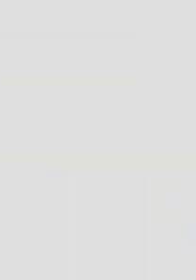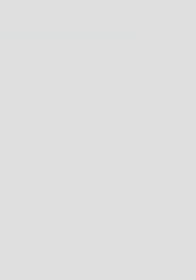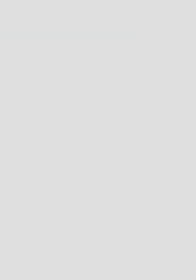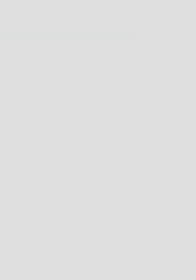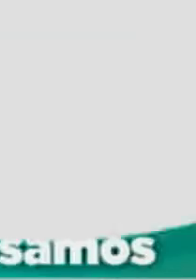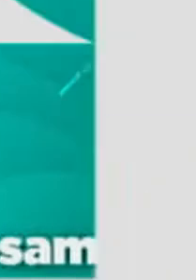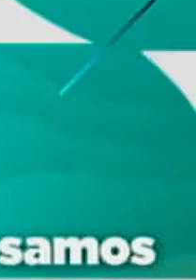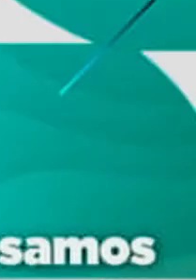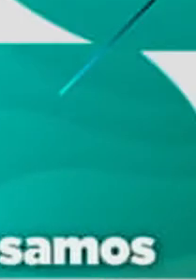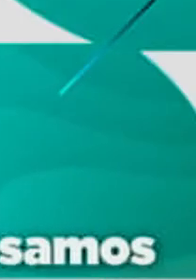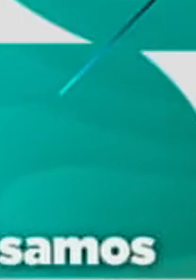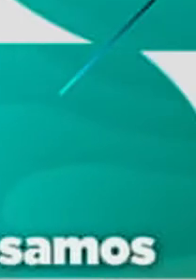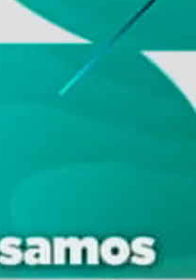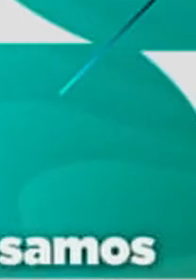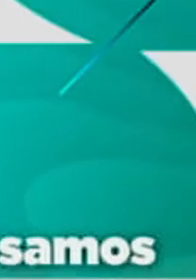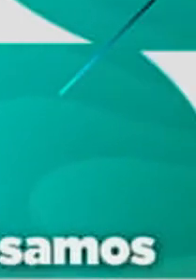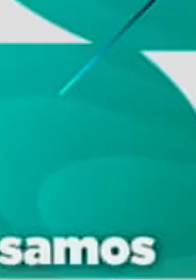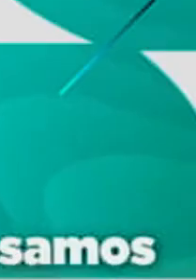sí